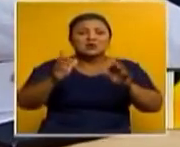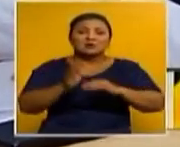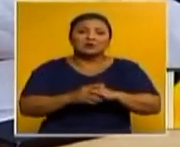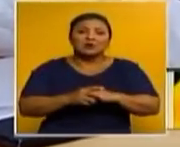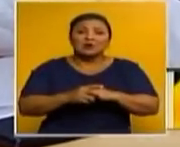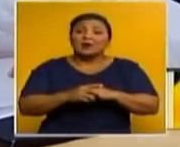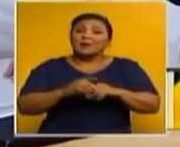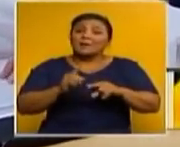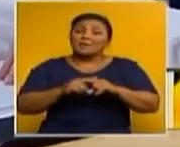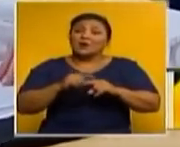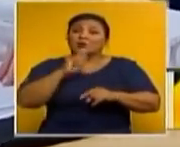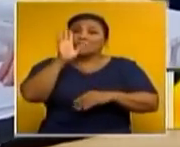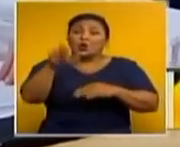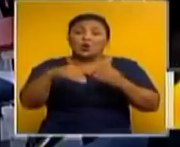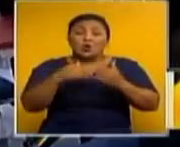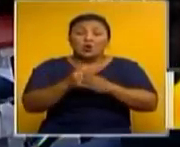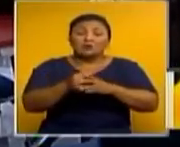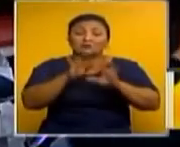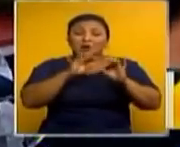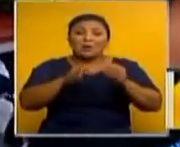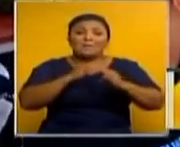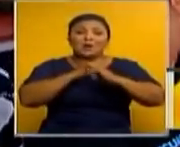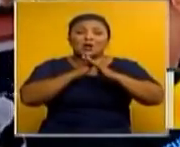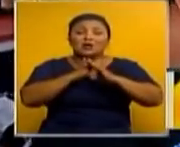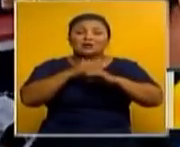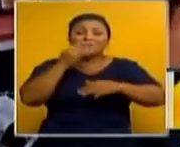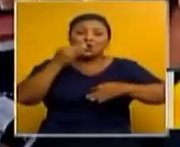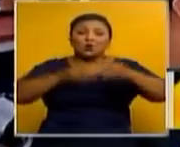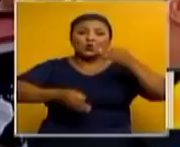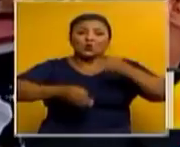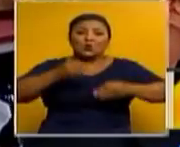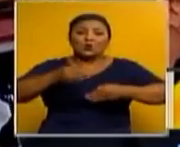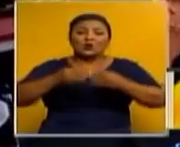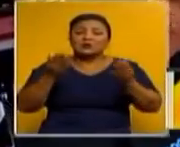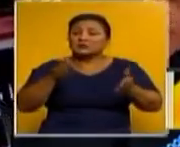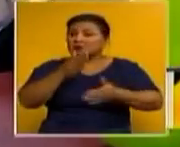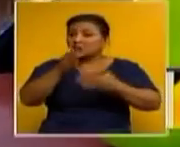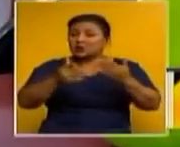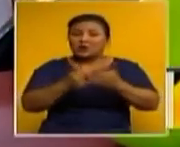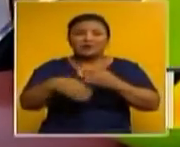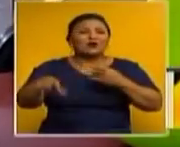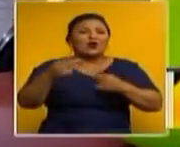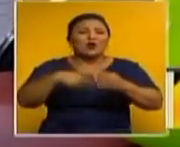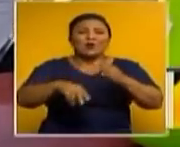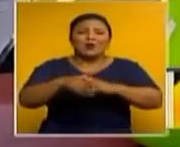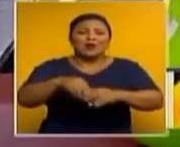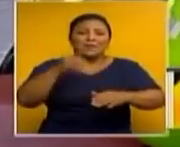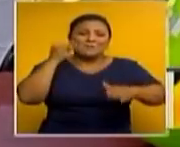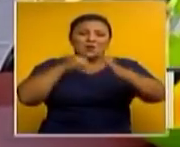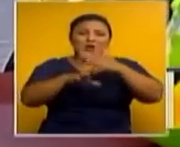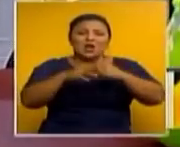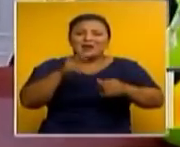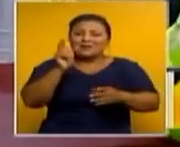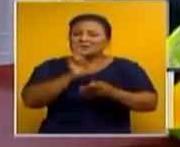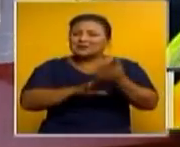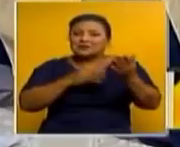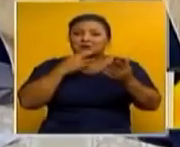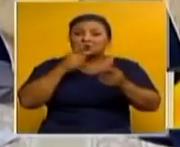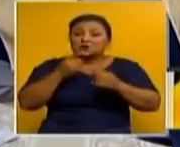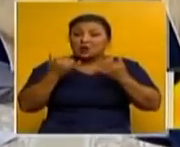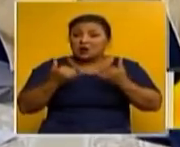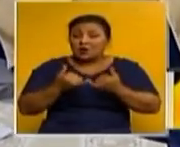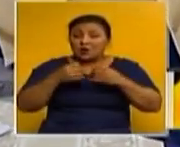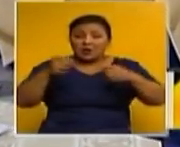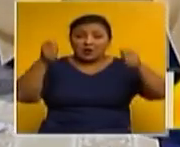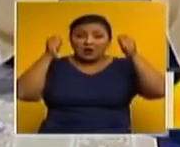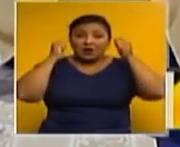que existen en el sistema de atención, protección y judicialización de estos casos de violencia sexual, es que esta campaña hoy